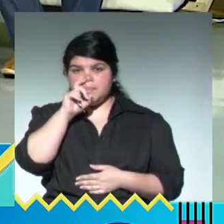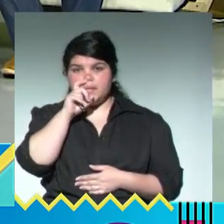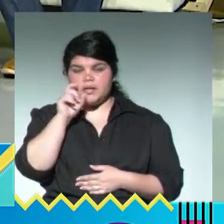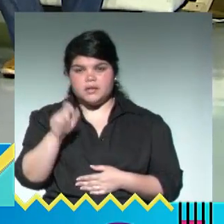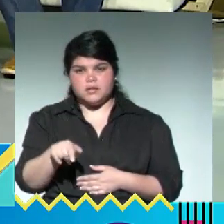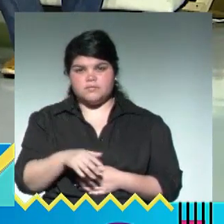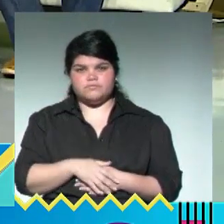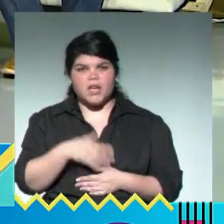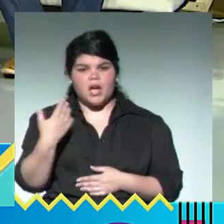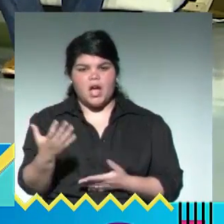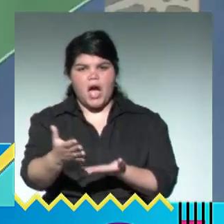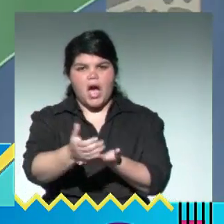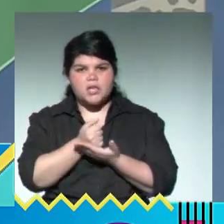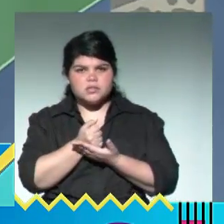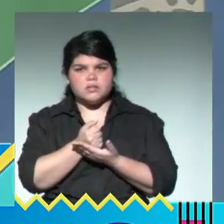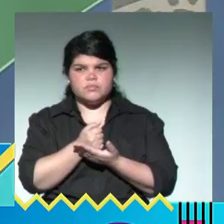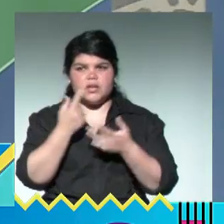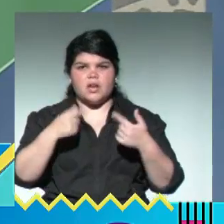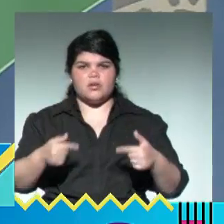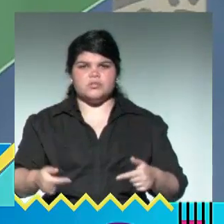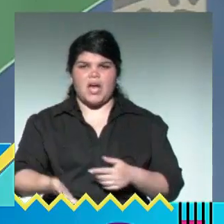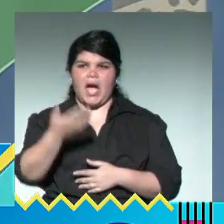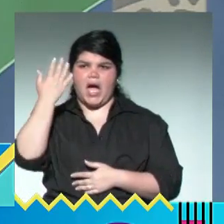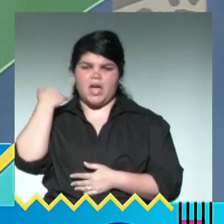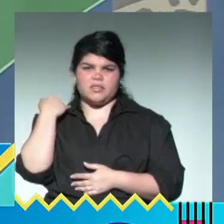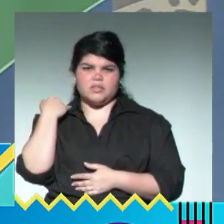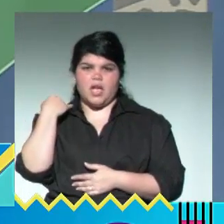se encontró con una situación que le había dejado Cristina de déficit